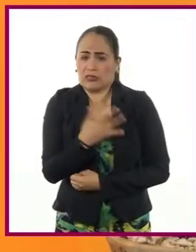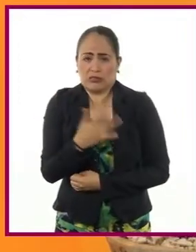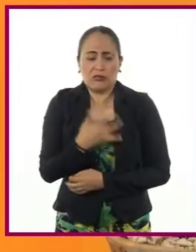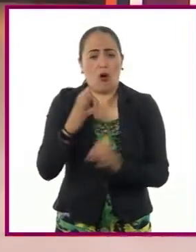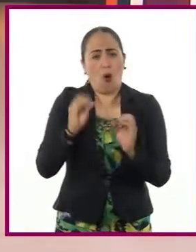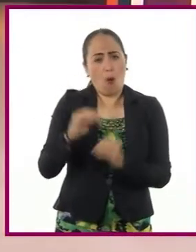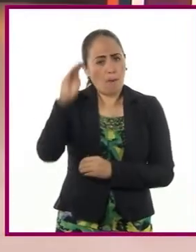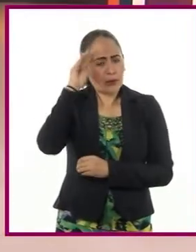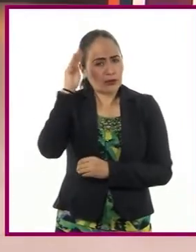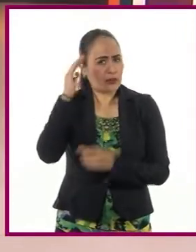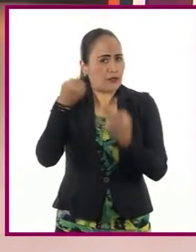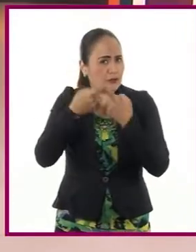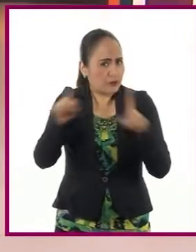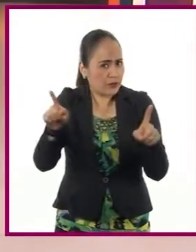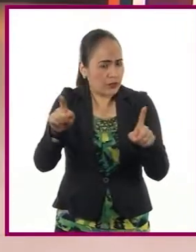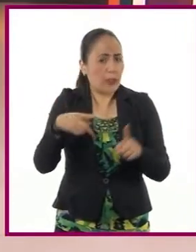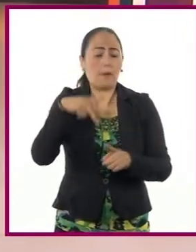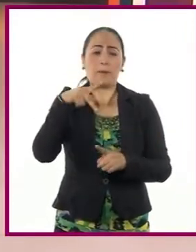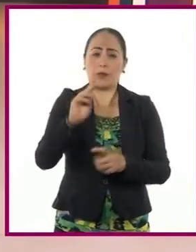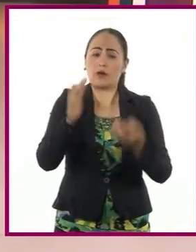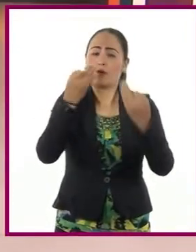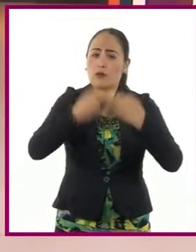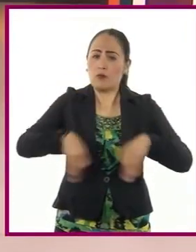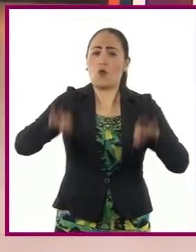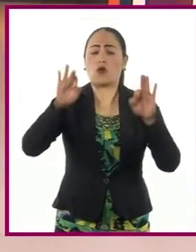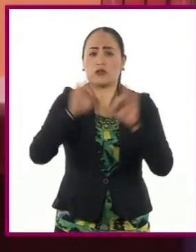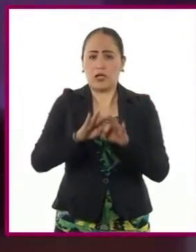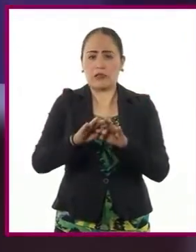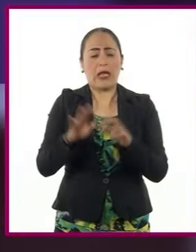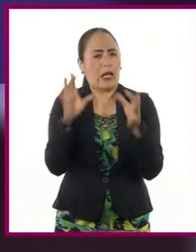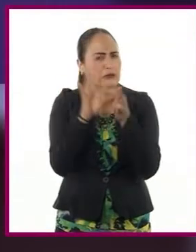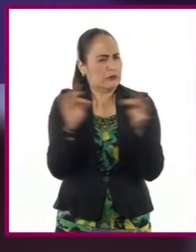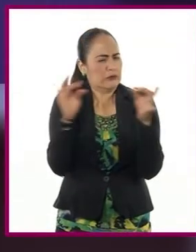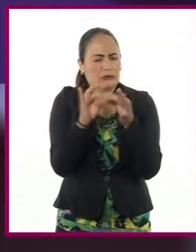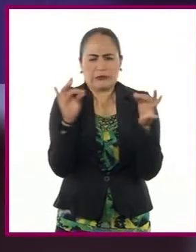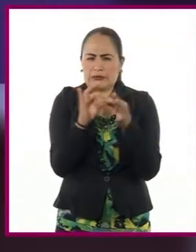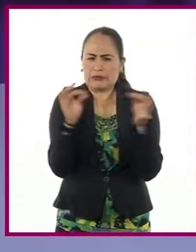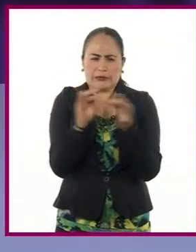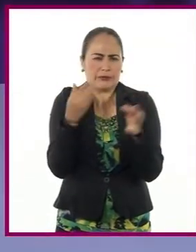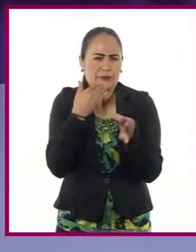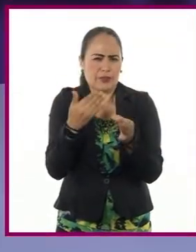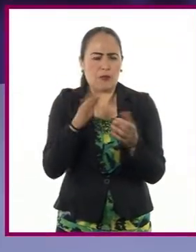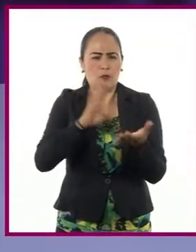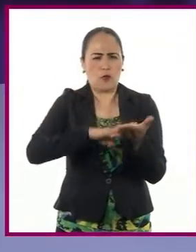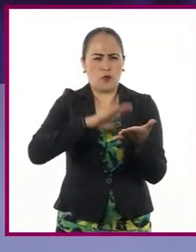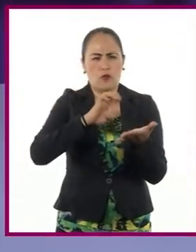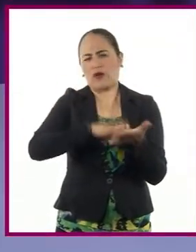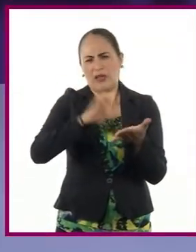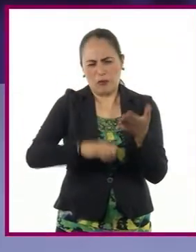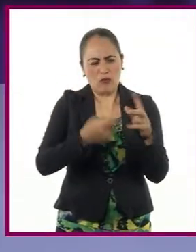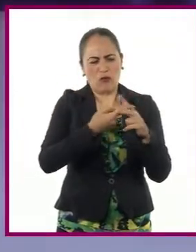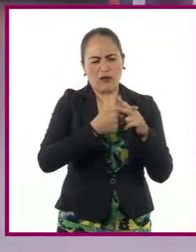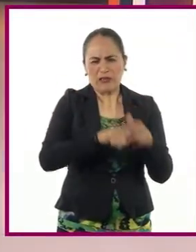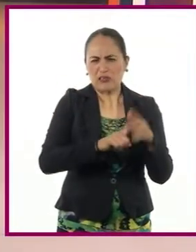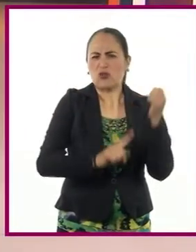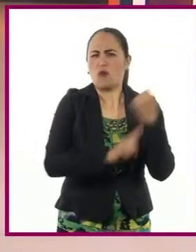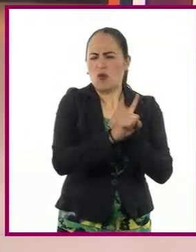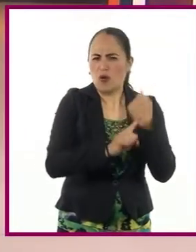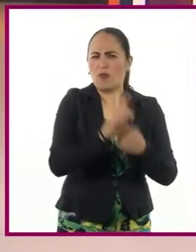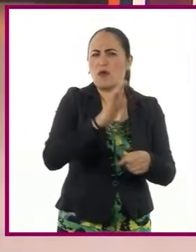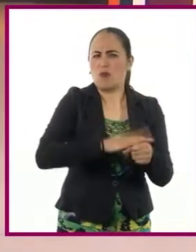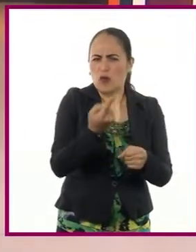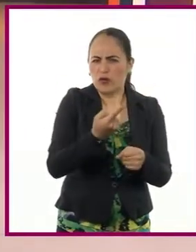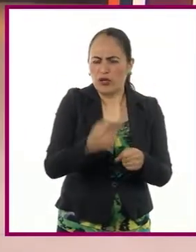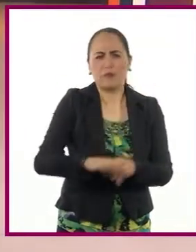pensamientos. Sin embargo, es necesario aclarar lo que nos sucede, reconocer el origen del conflicto y dialogar para buscar